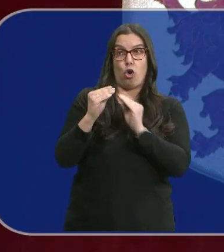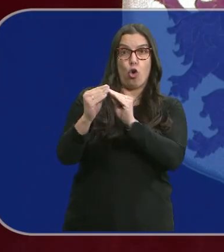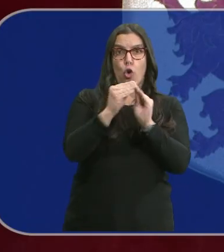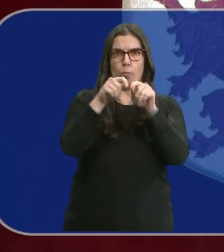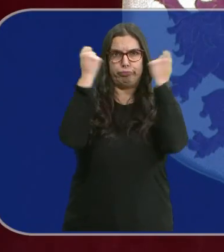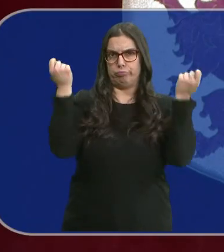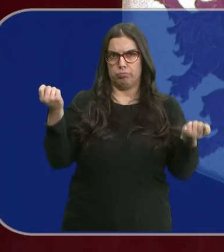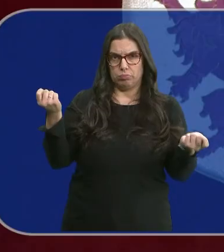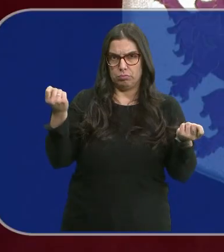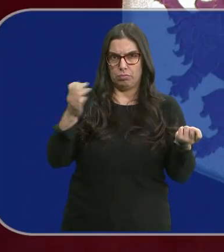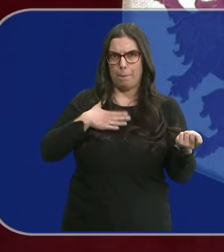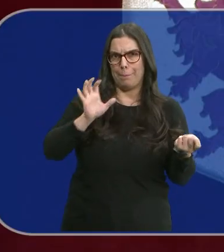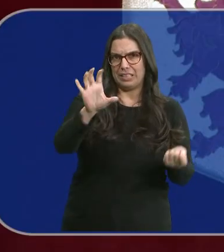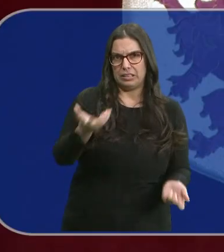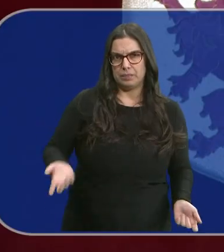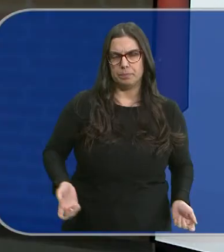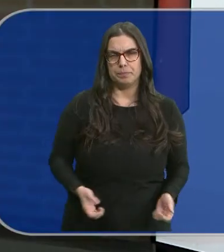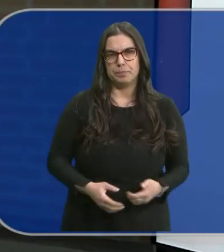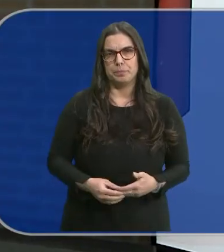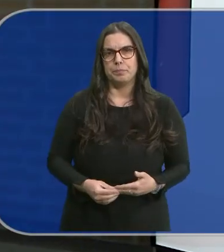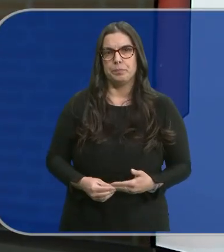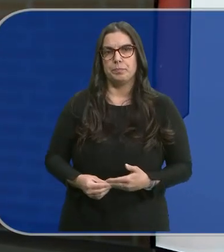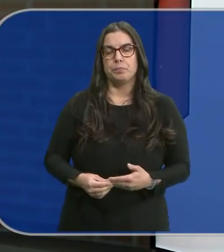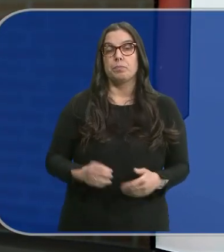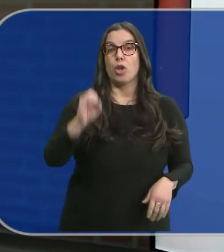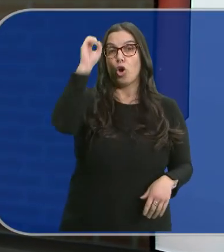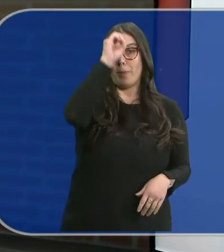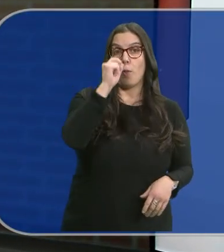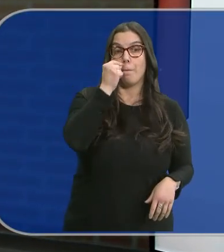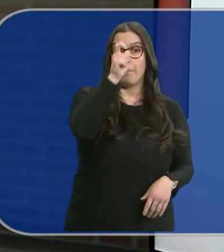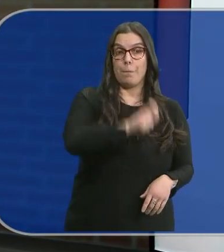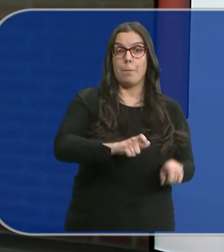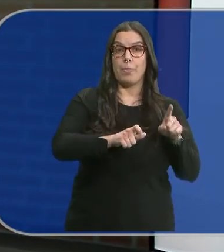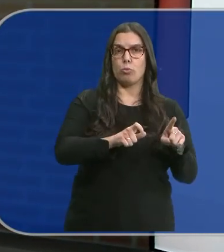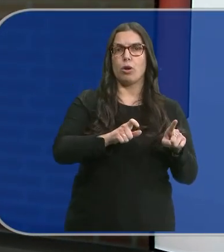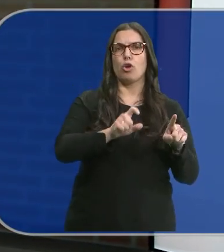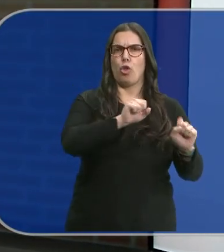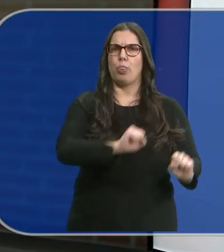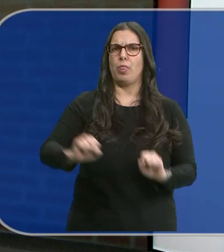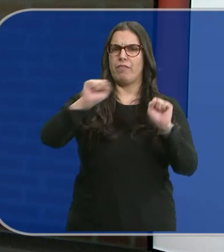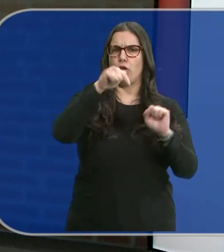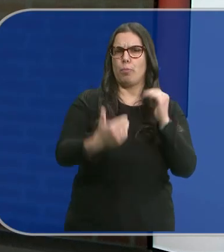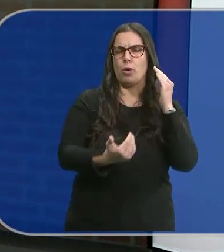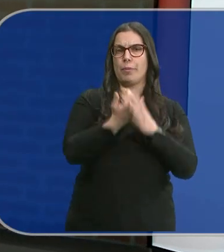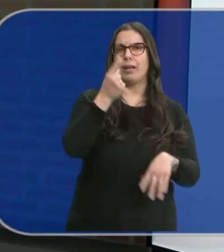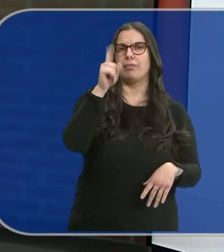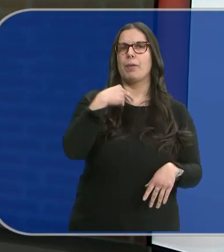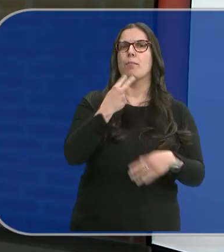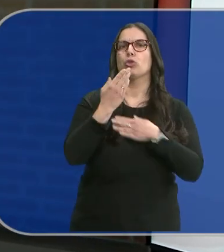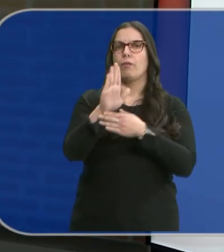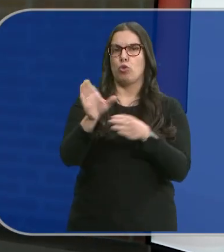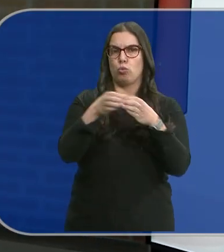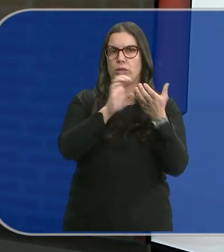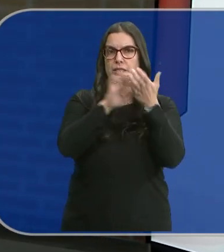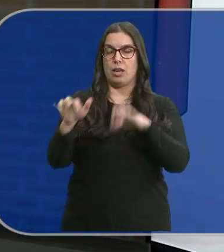común de nuestro país. Una postura, la de Mañueco, que ha defendido esta mañana su portavoz en la Junta